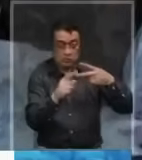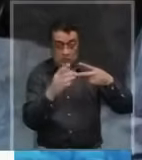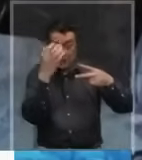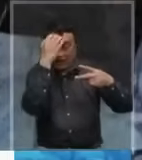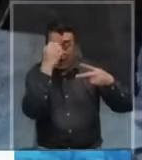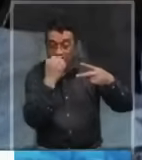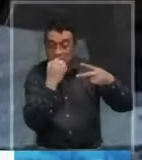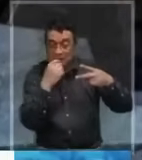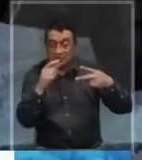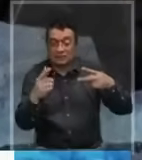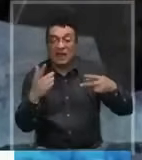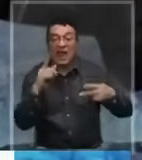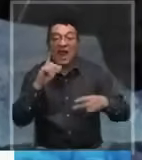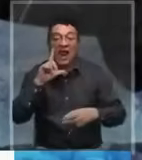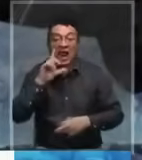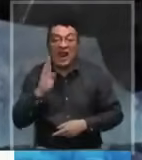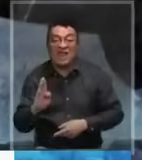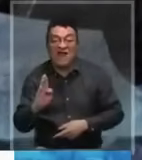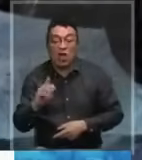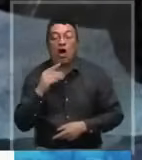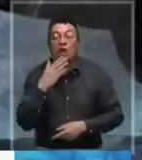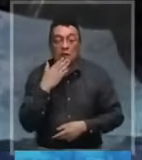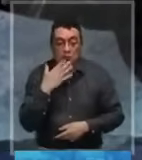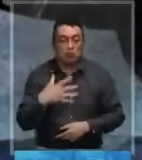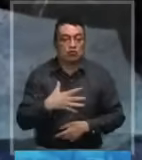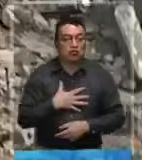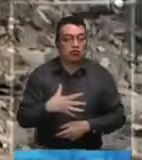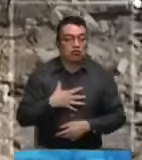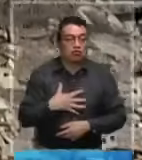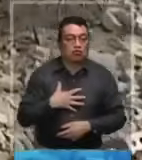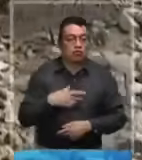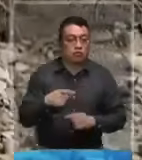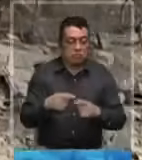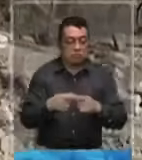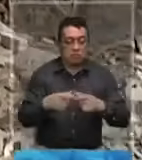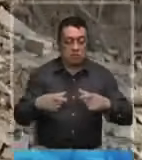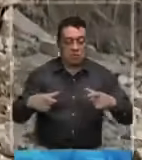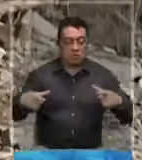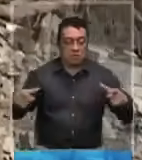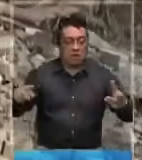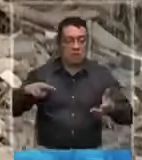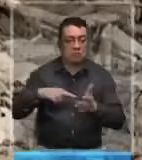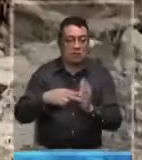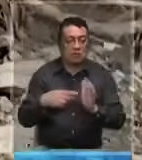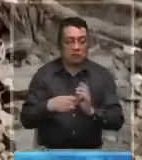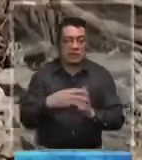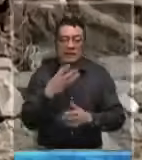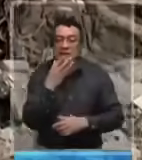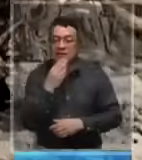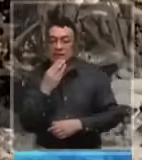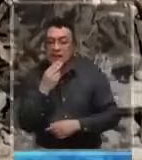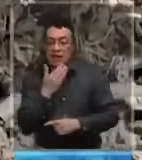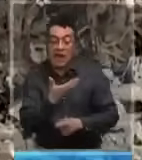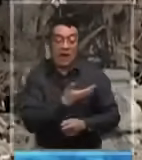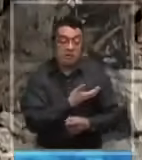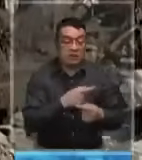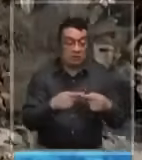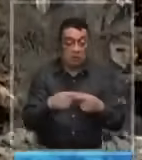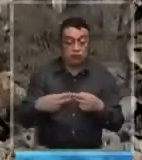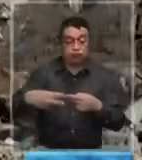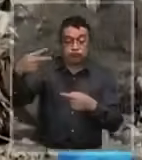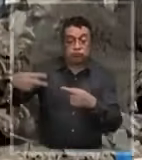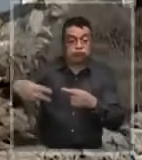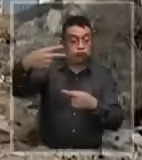Líbano, lo que hace temer lo peor, una extensión regional del conflicto entre Israel y Hamas.